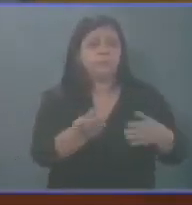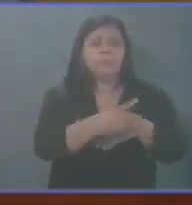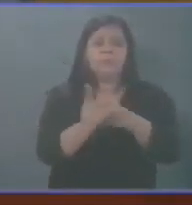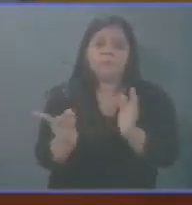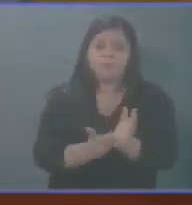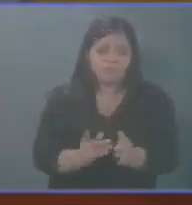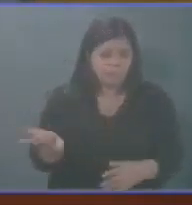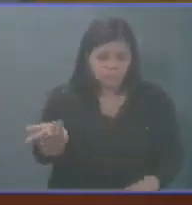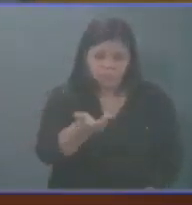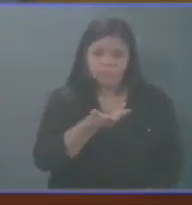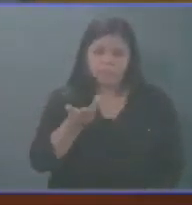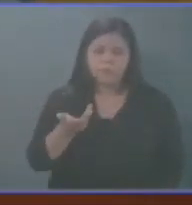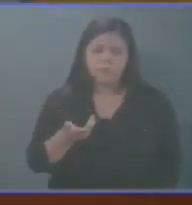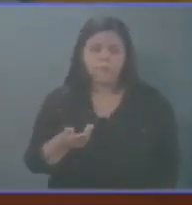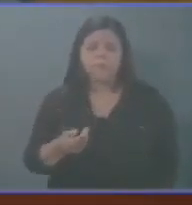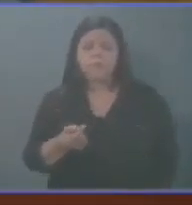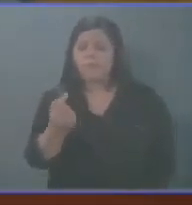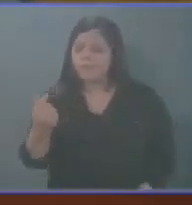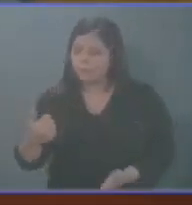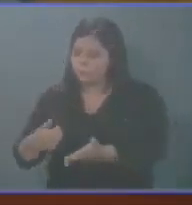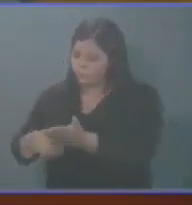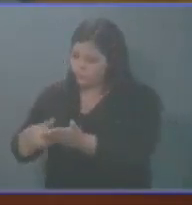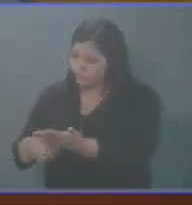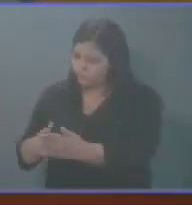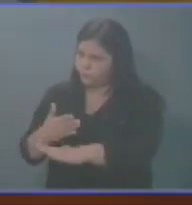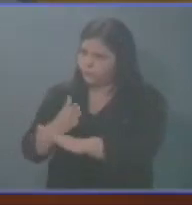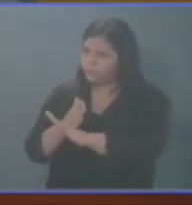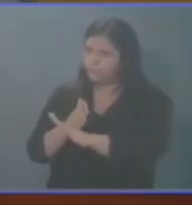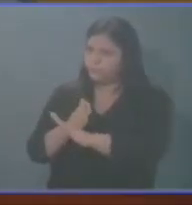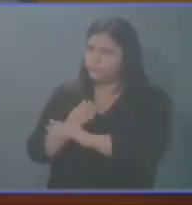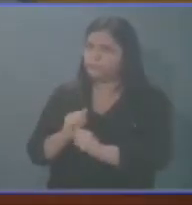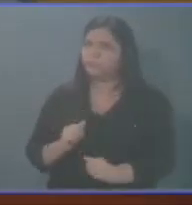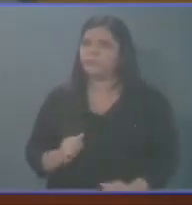diputados, señores de la defensa.